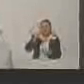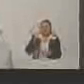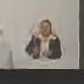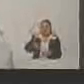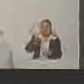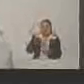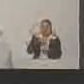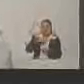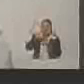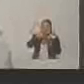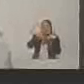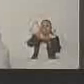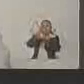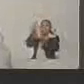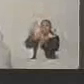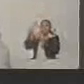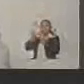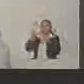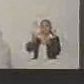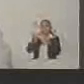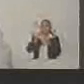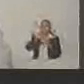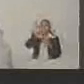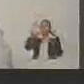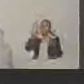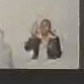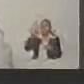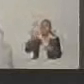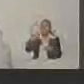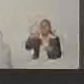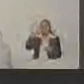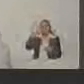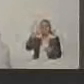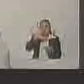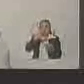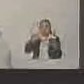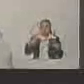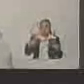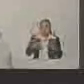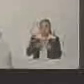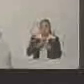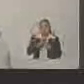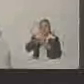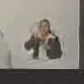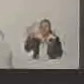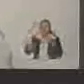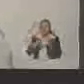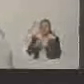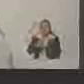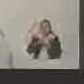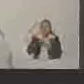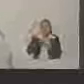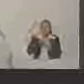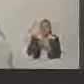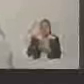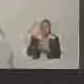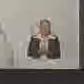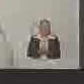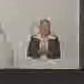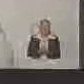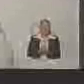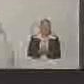y están para eso bastantes testigos de tus vecinos. Es momento de que unamos esfuerzos. Es momento de dejarnos de